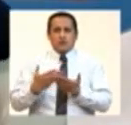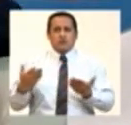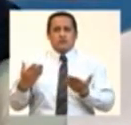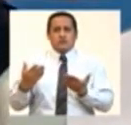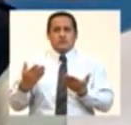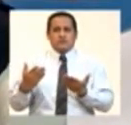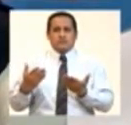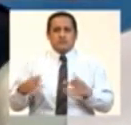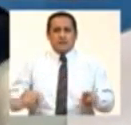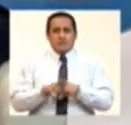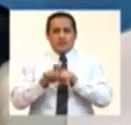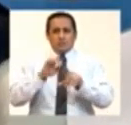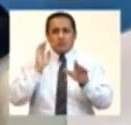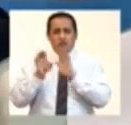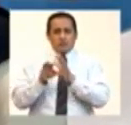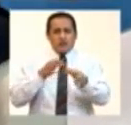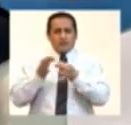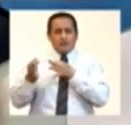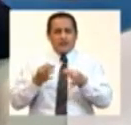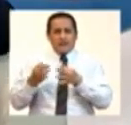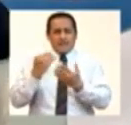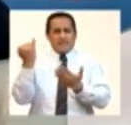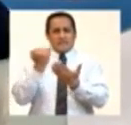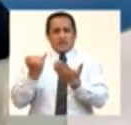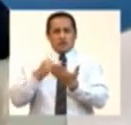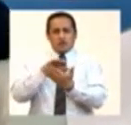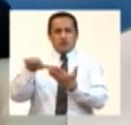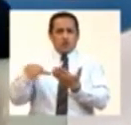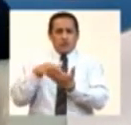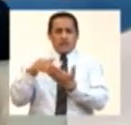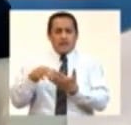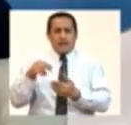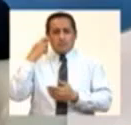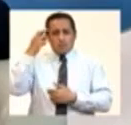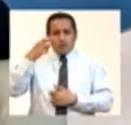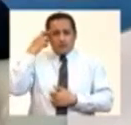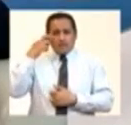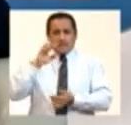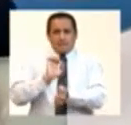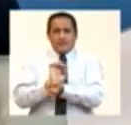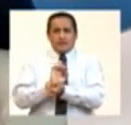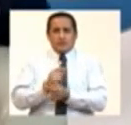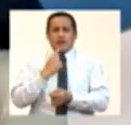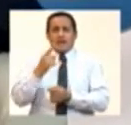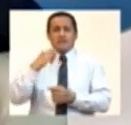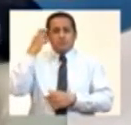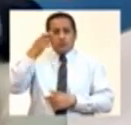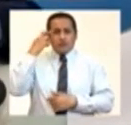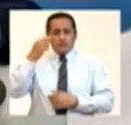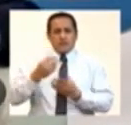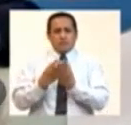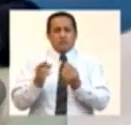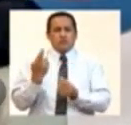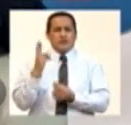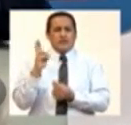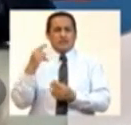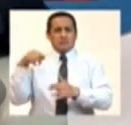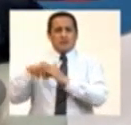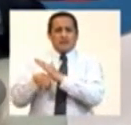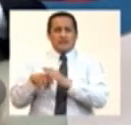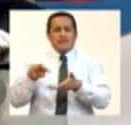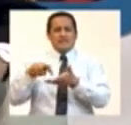entre líneas. Es que el diseño de la política penitenciaria es parte de la política criminal.